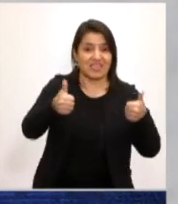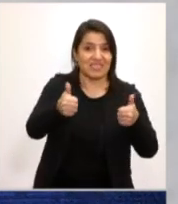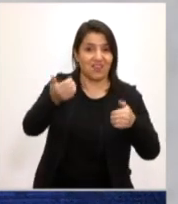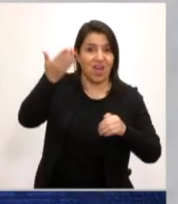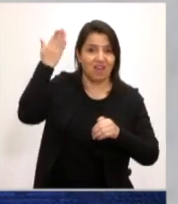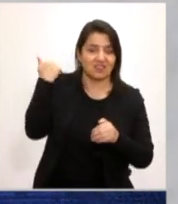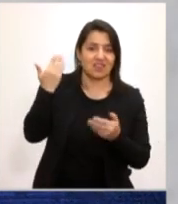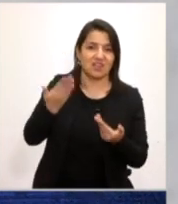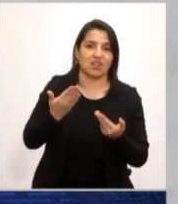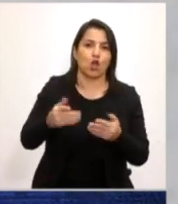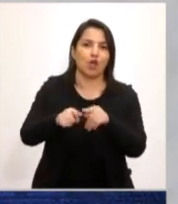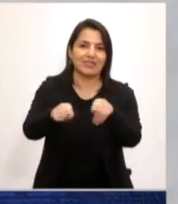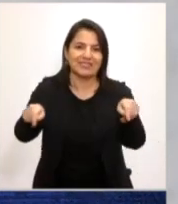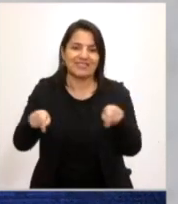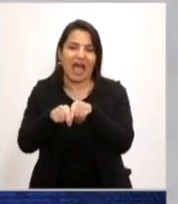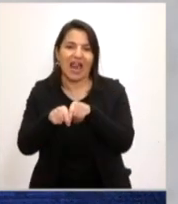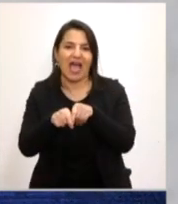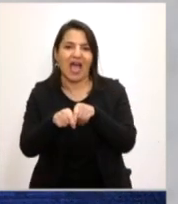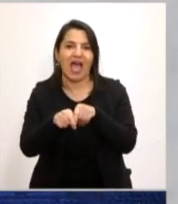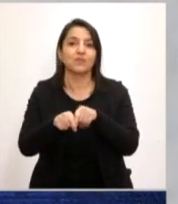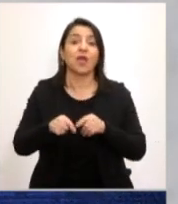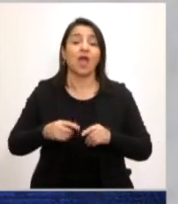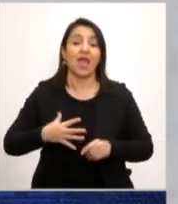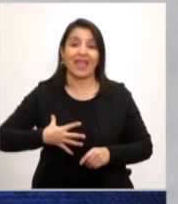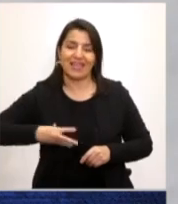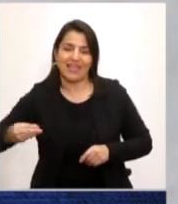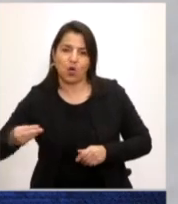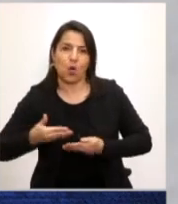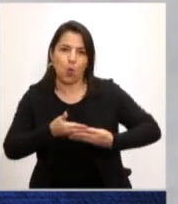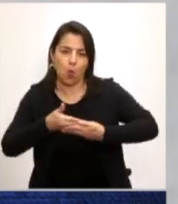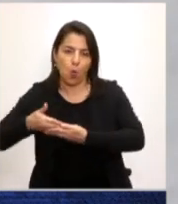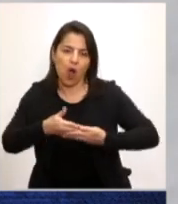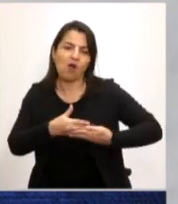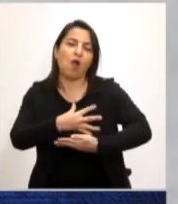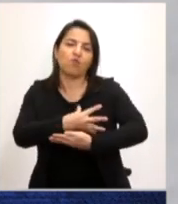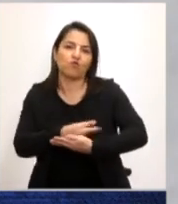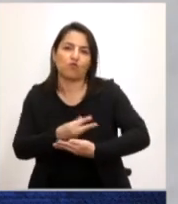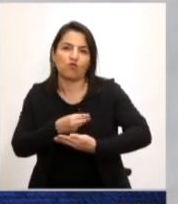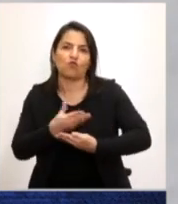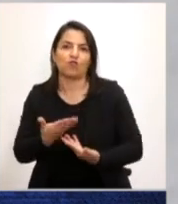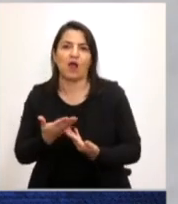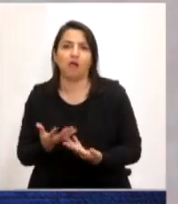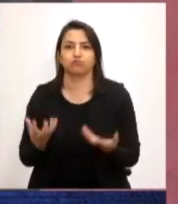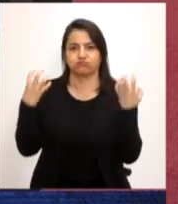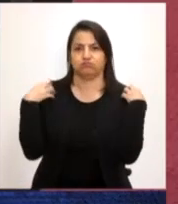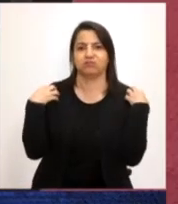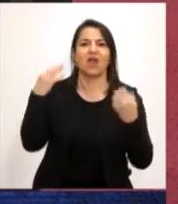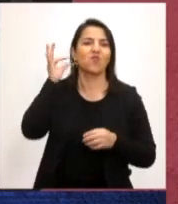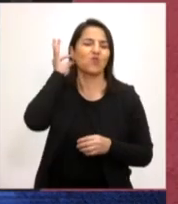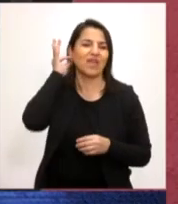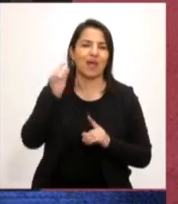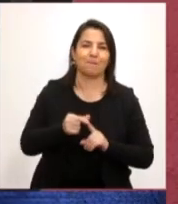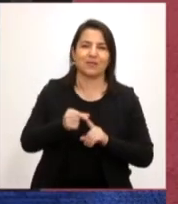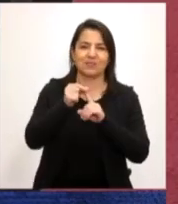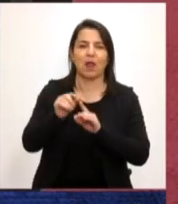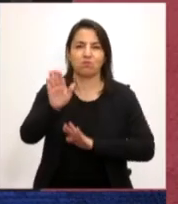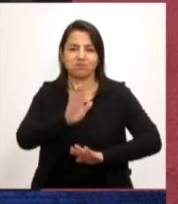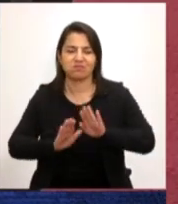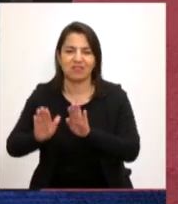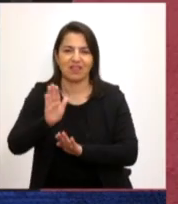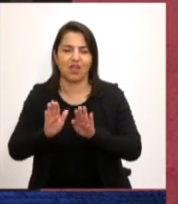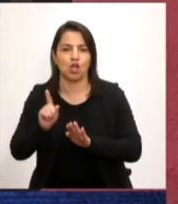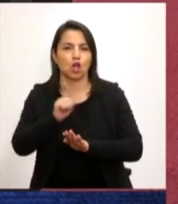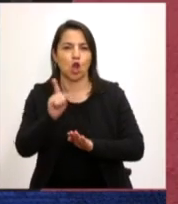una sala de lactancia para que la crianza y las labores de cuidado que ejercen principalmente las mujeres no sean un impedimento en